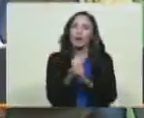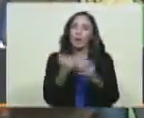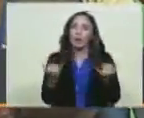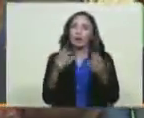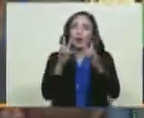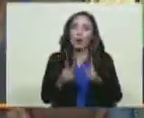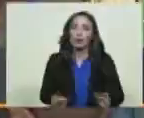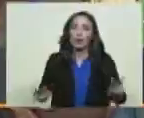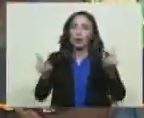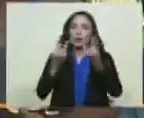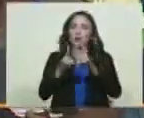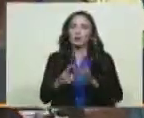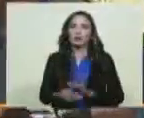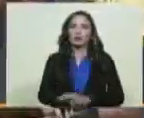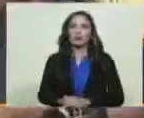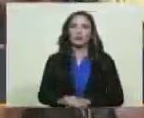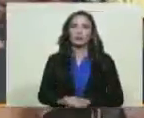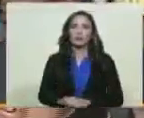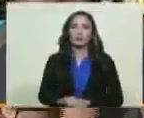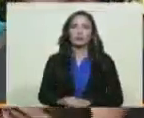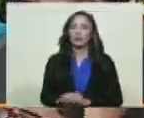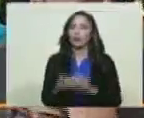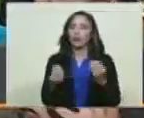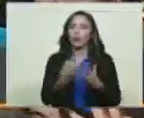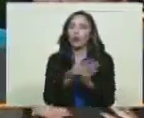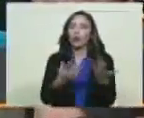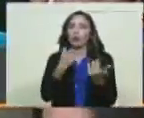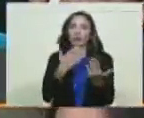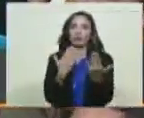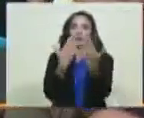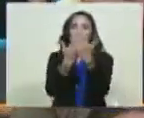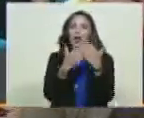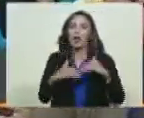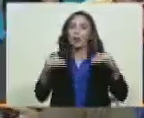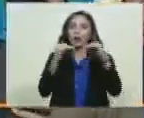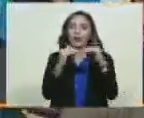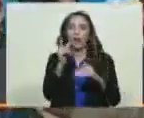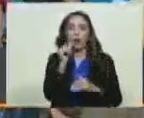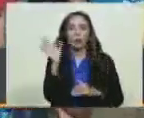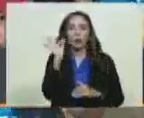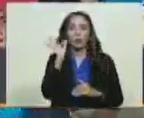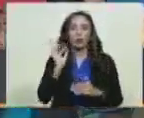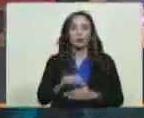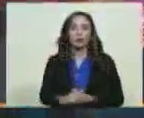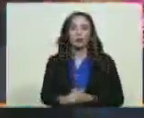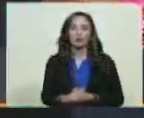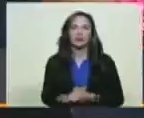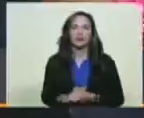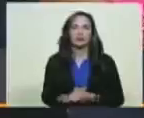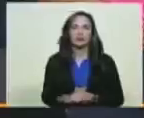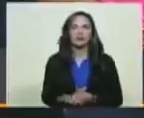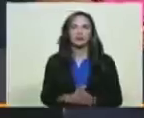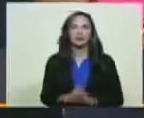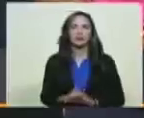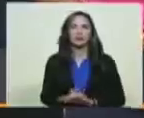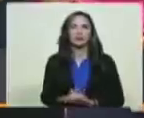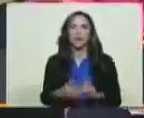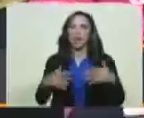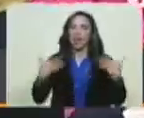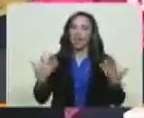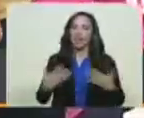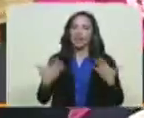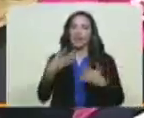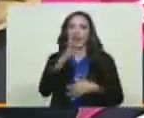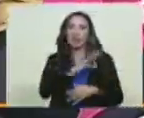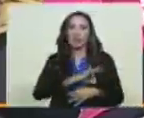valores en la práctica de la igualdad y de la felicidad social de la